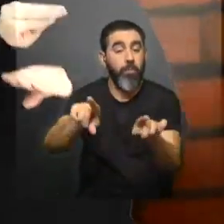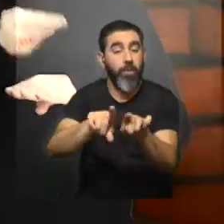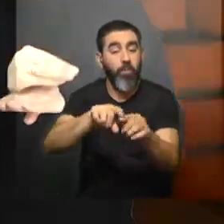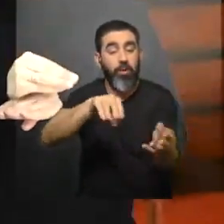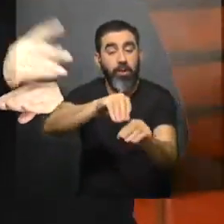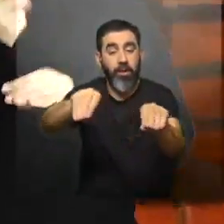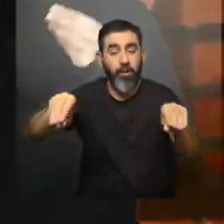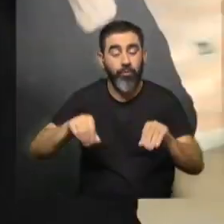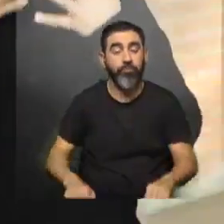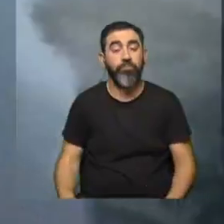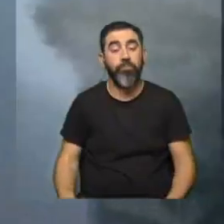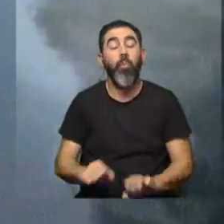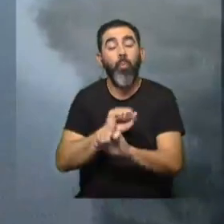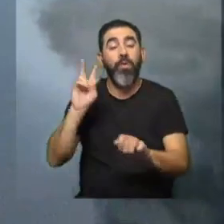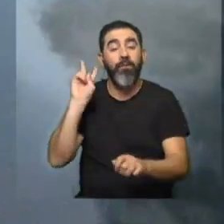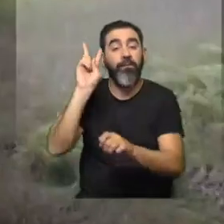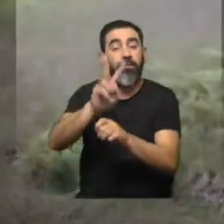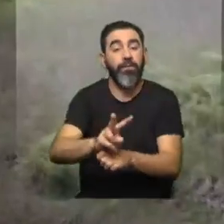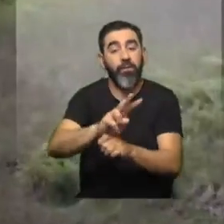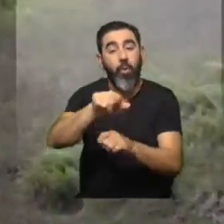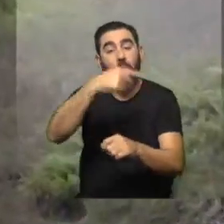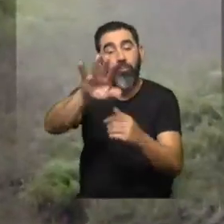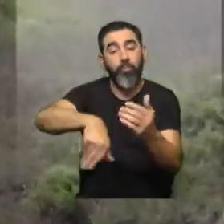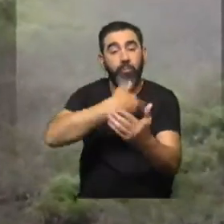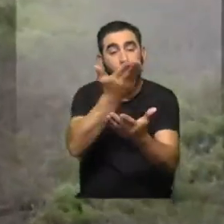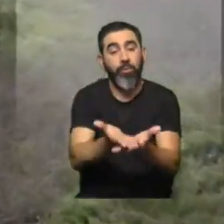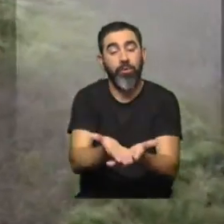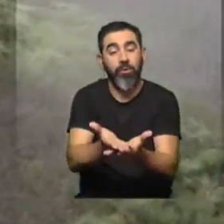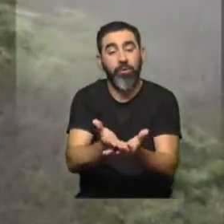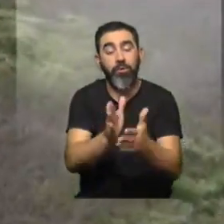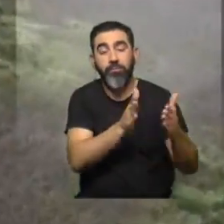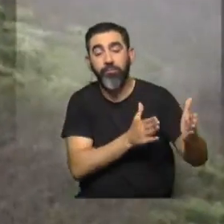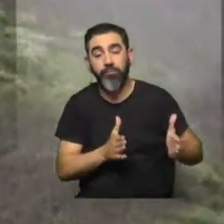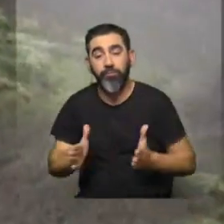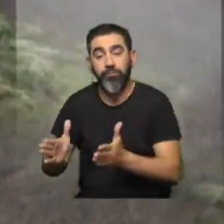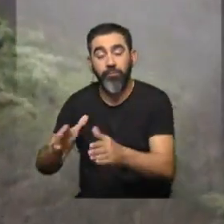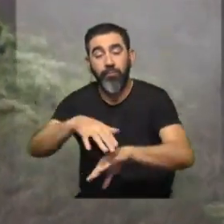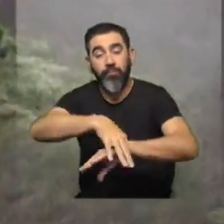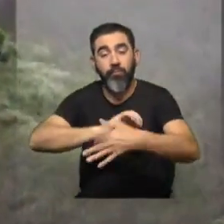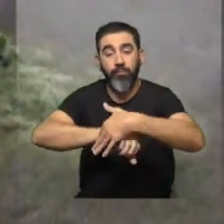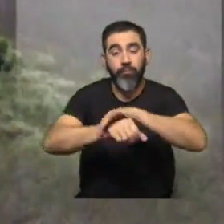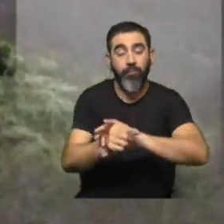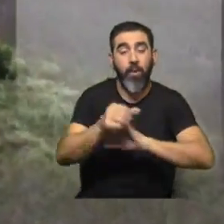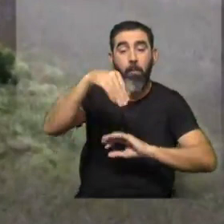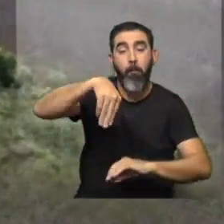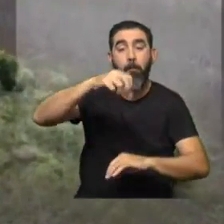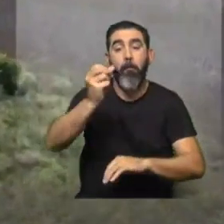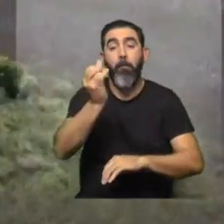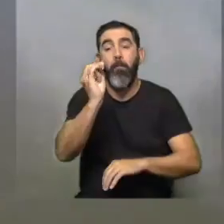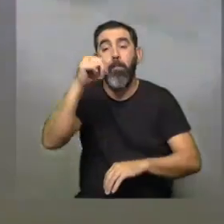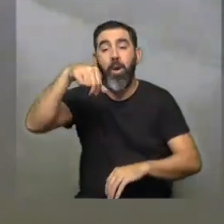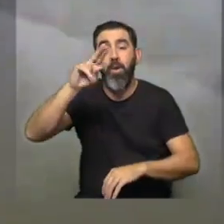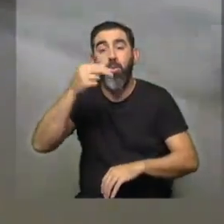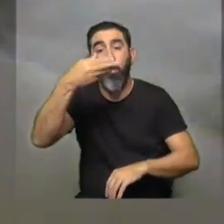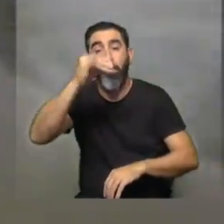predio. Se podrá recorrer, en otra propuesta, el sendero ecoarqueológico Mainumbí, área protegida humedad